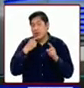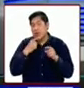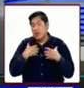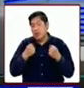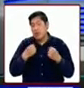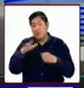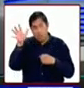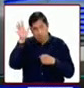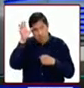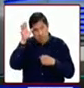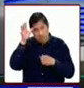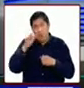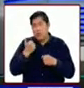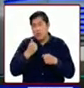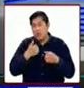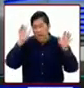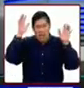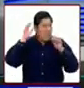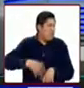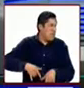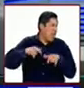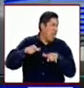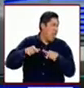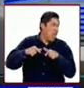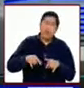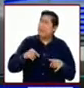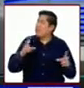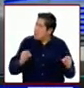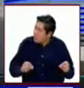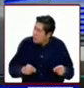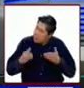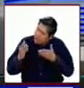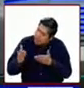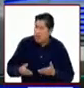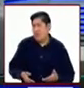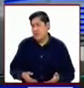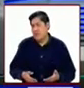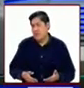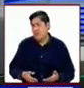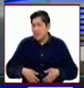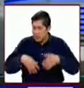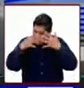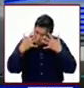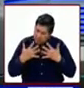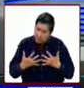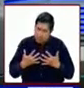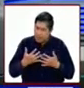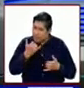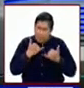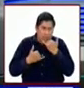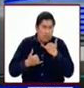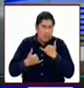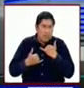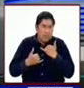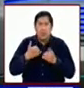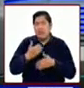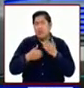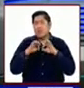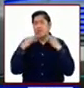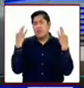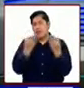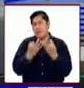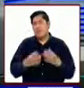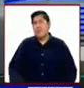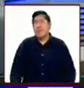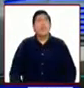justificó que era por la salud de su papá. Exactamente. Otros ya tomaban otro tipo de declaraciones. Sí. Y ahí está. Este es el lamentable desenlace para